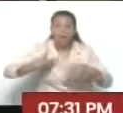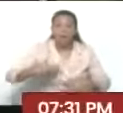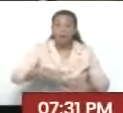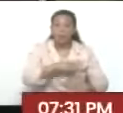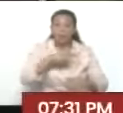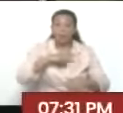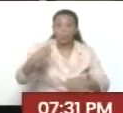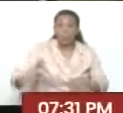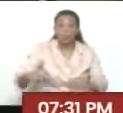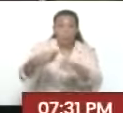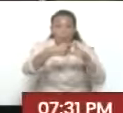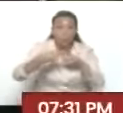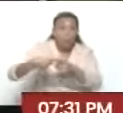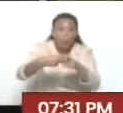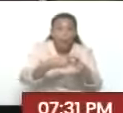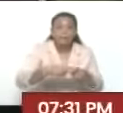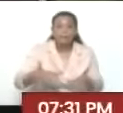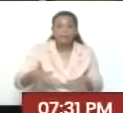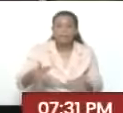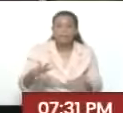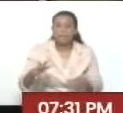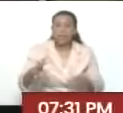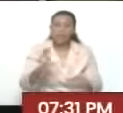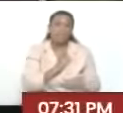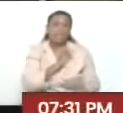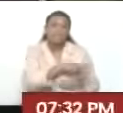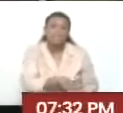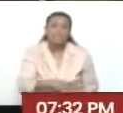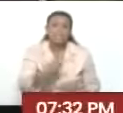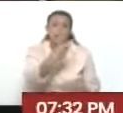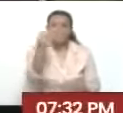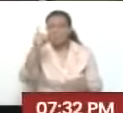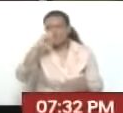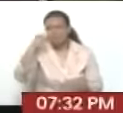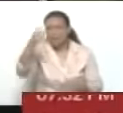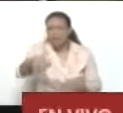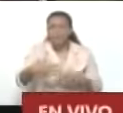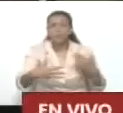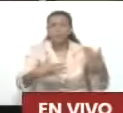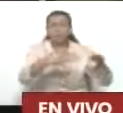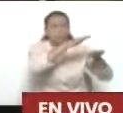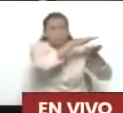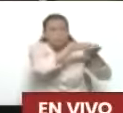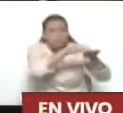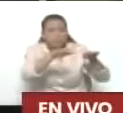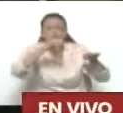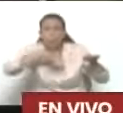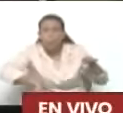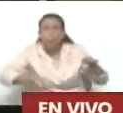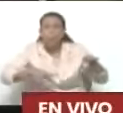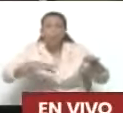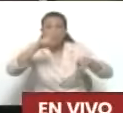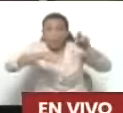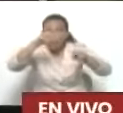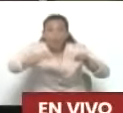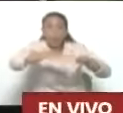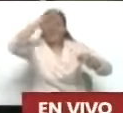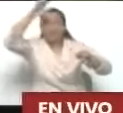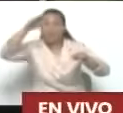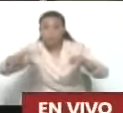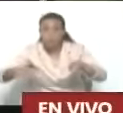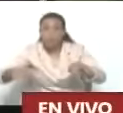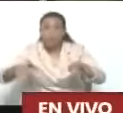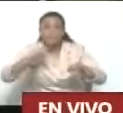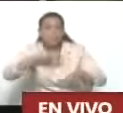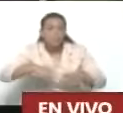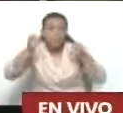es el atentado contra Salvador Allende, en esos 20 años otra vez vuelve a dormirse la historia. Y él plantea que hay un tercer despertar de la historia. Él